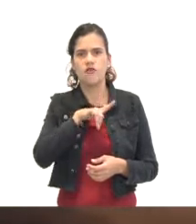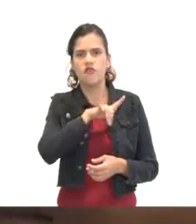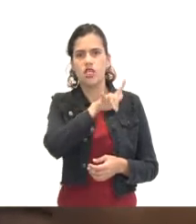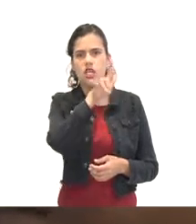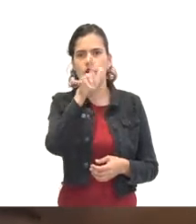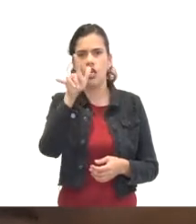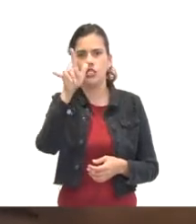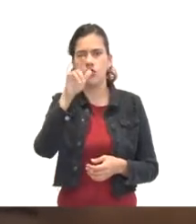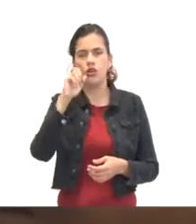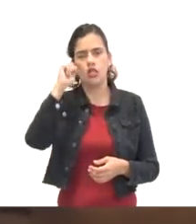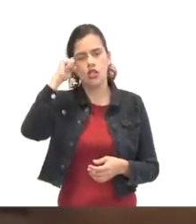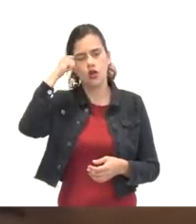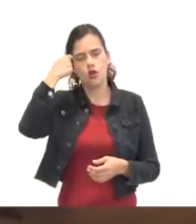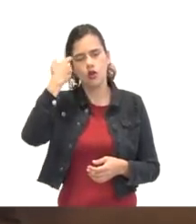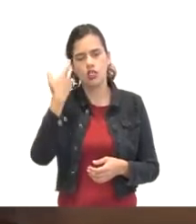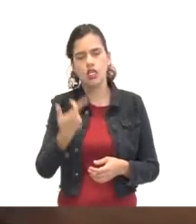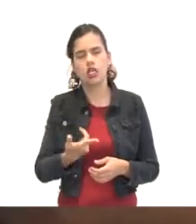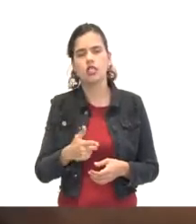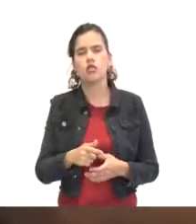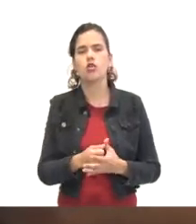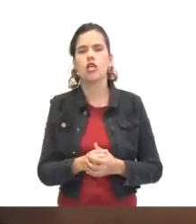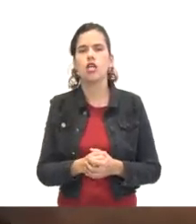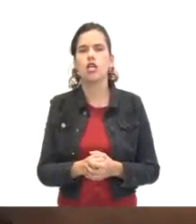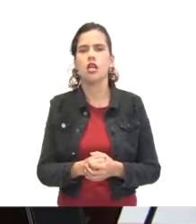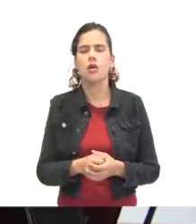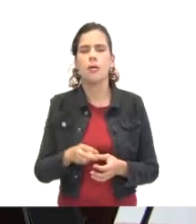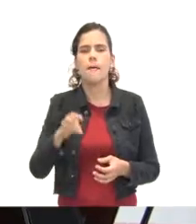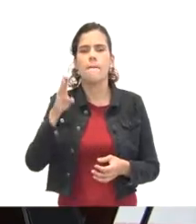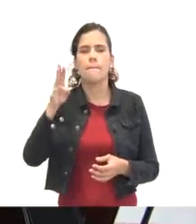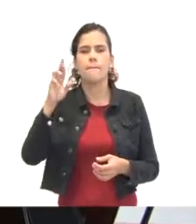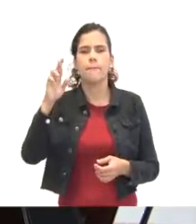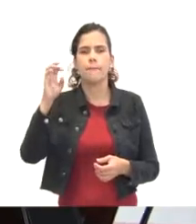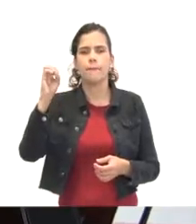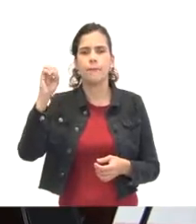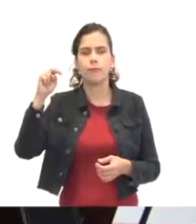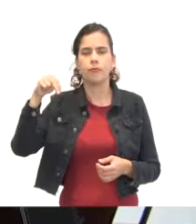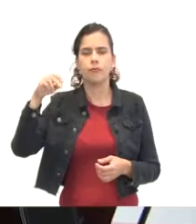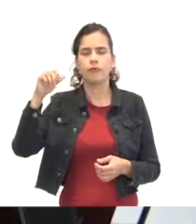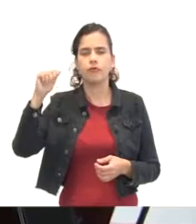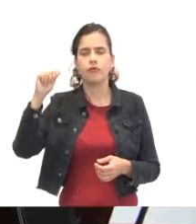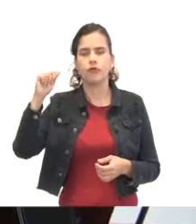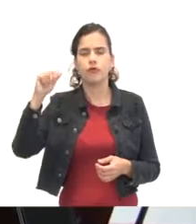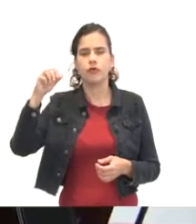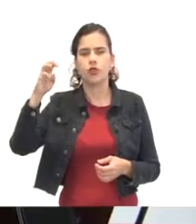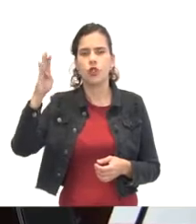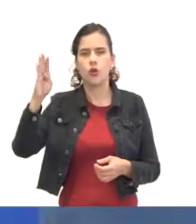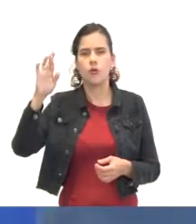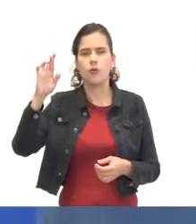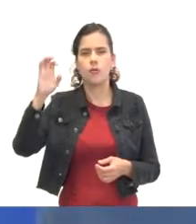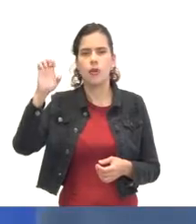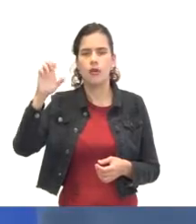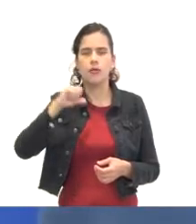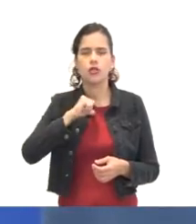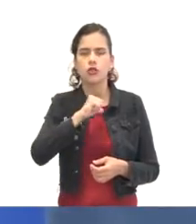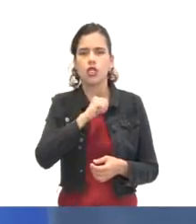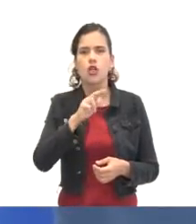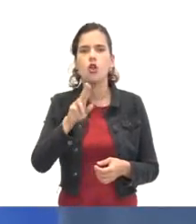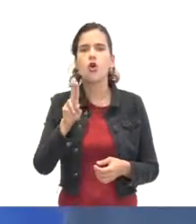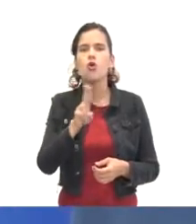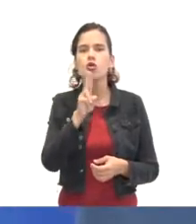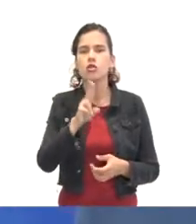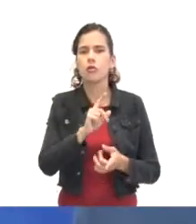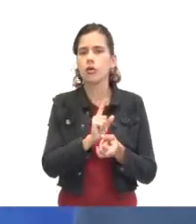viajando. Recordando que los pronombres personales los utilizamos para sustituir. Entonces, Bolívar está viajando. Entonces, ese